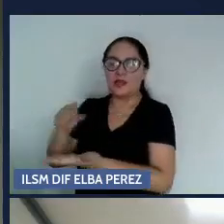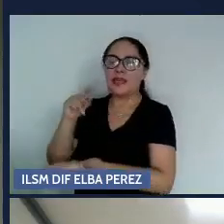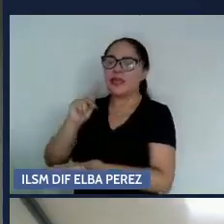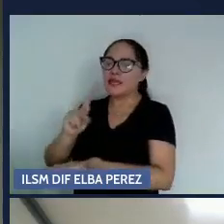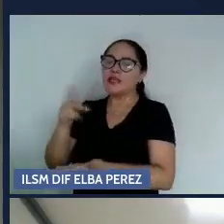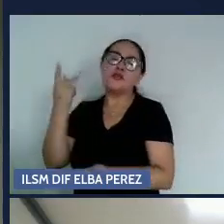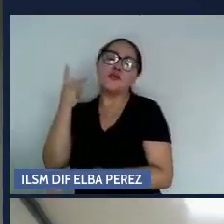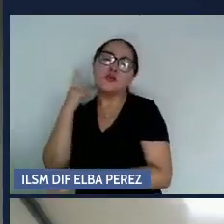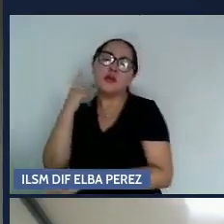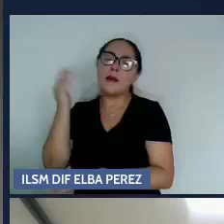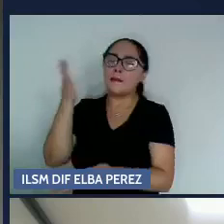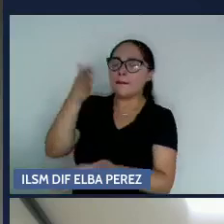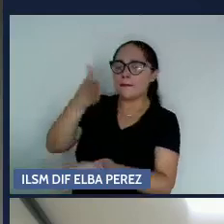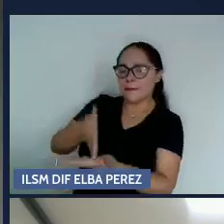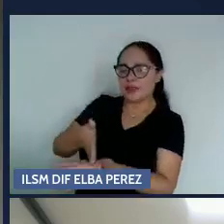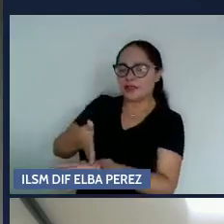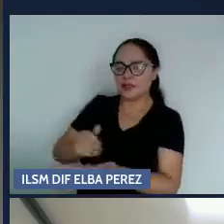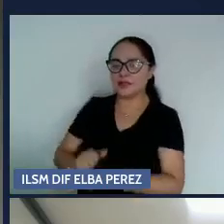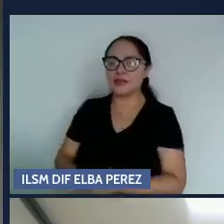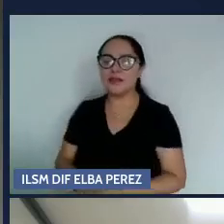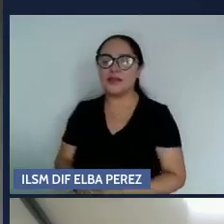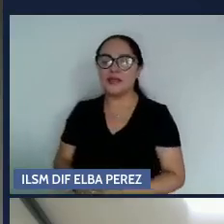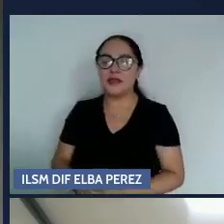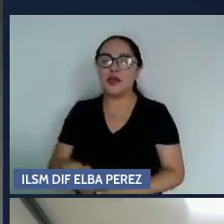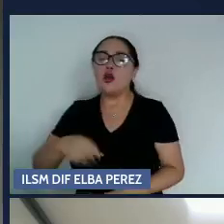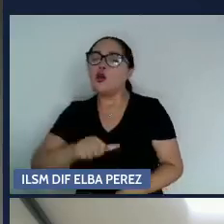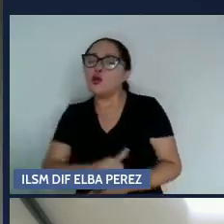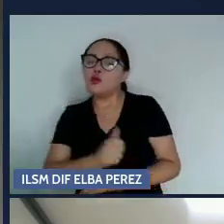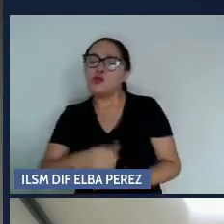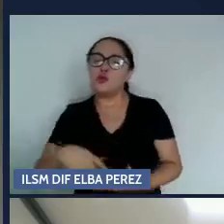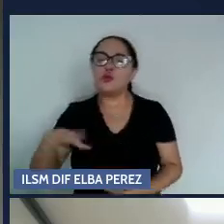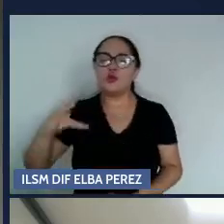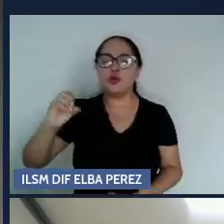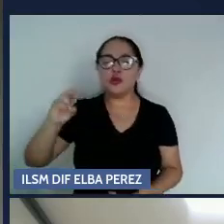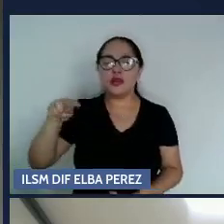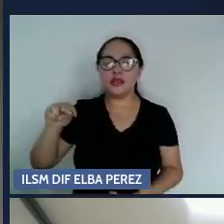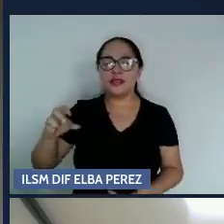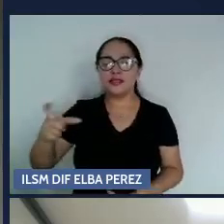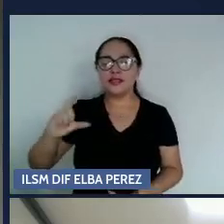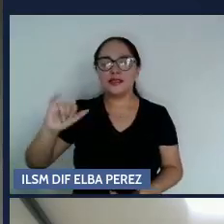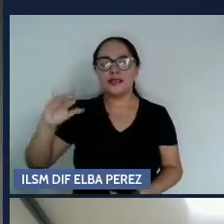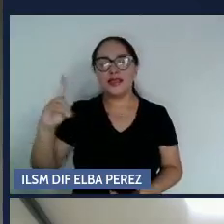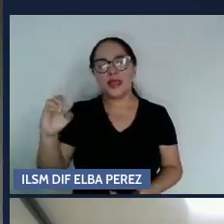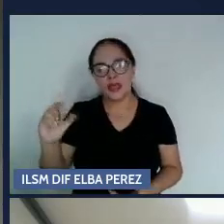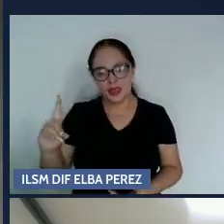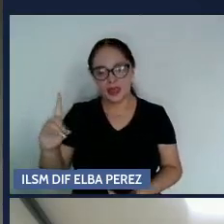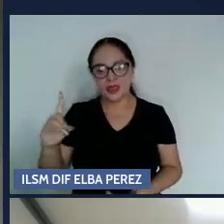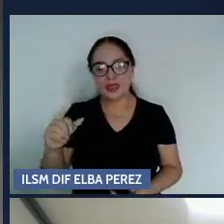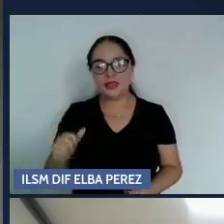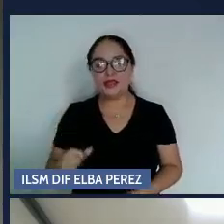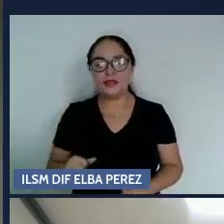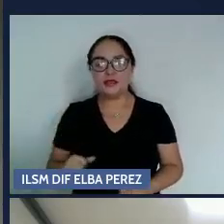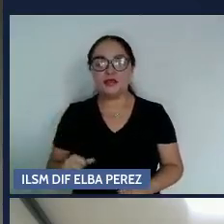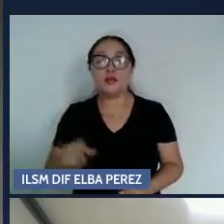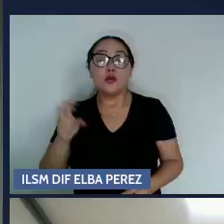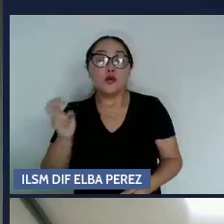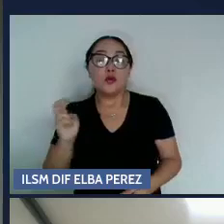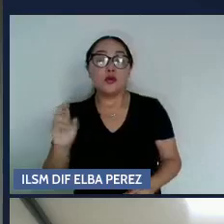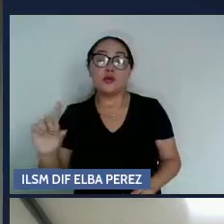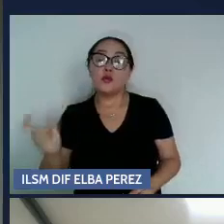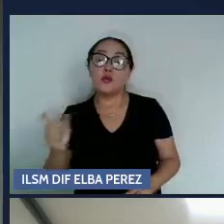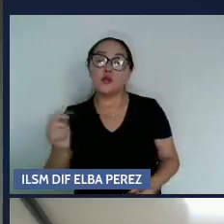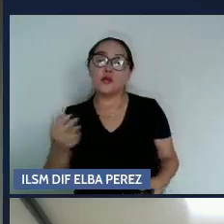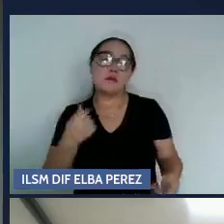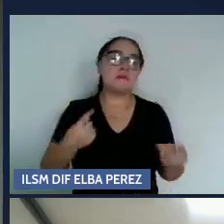cuando hay conexidad con delitos electorales que hayan sido cometidos por personas